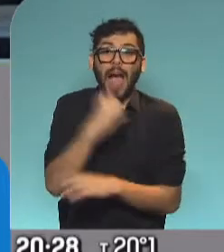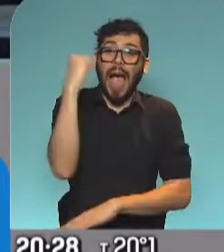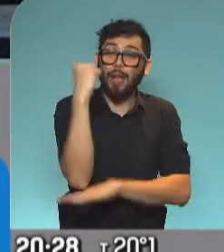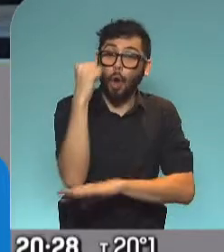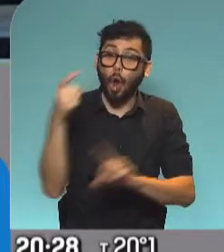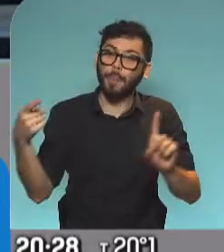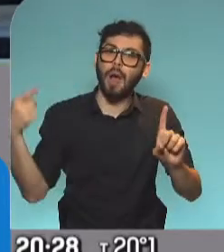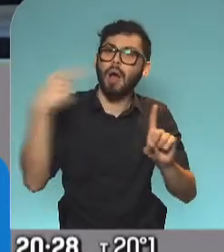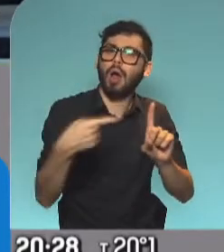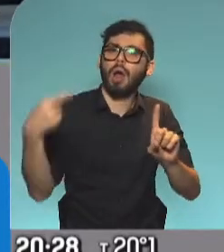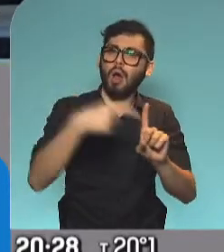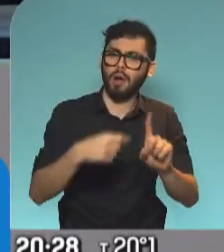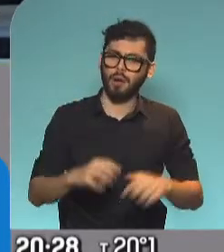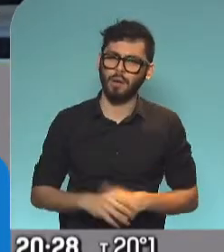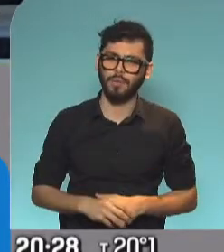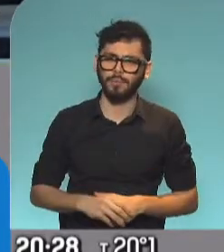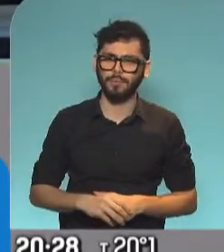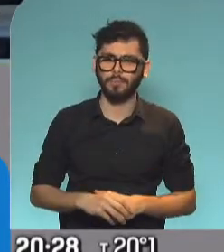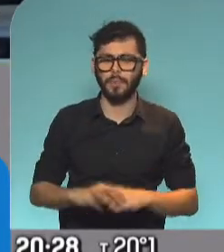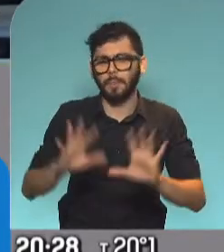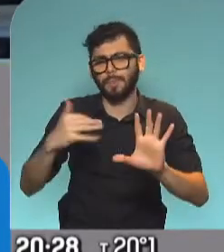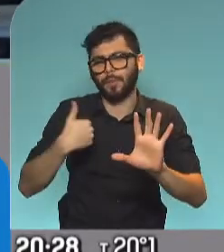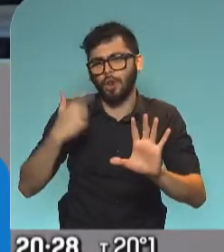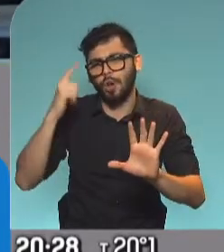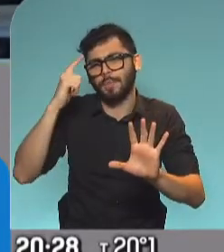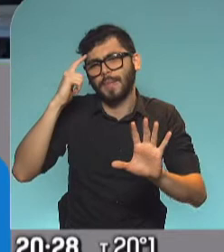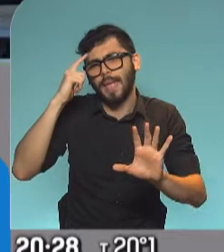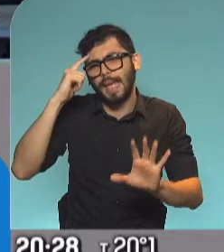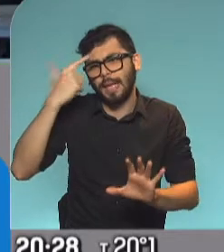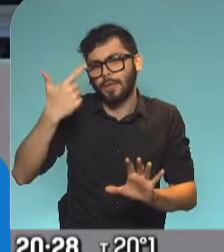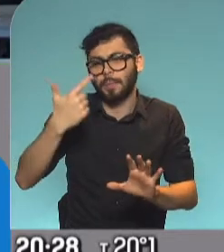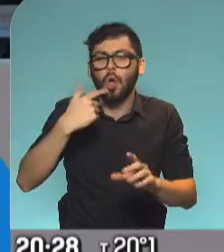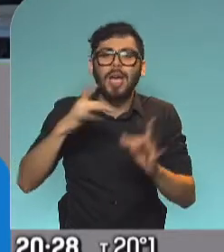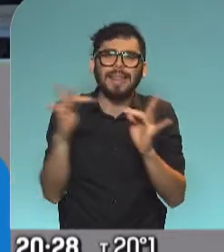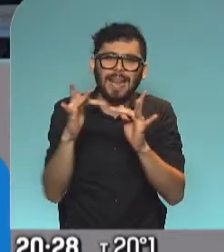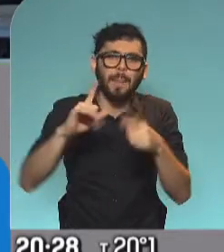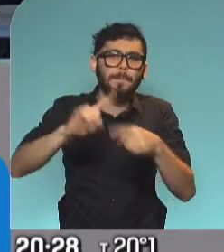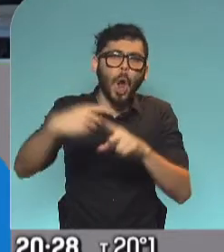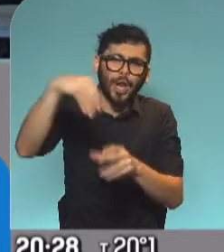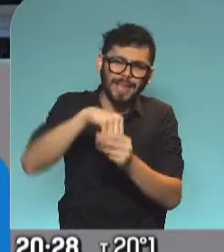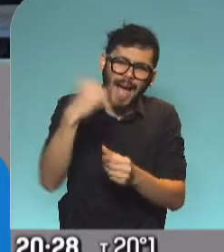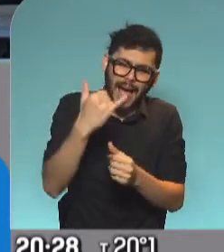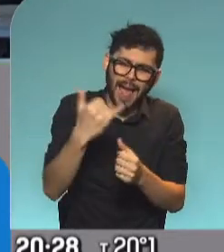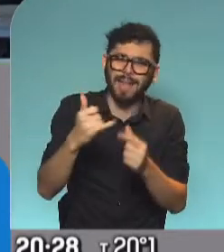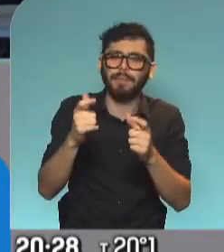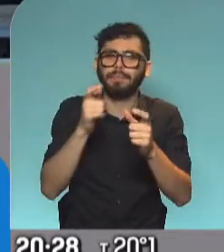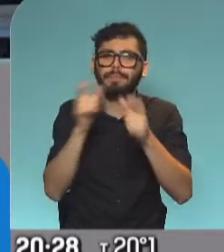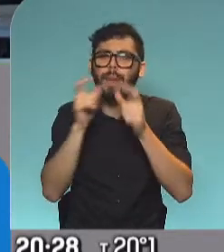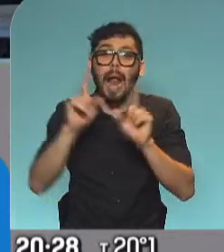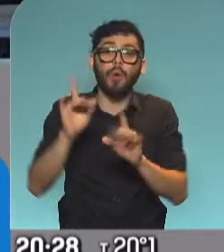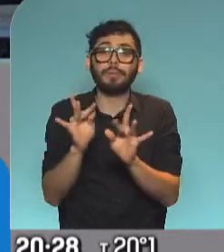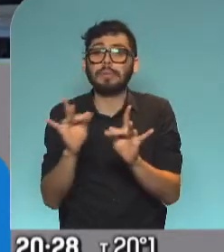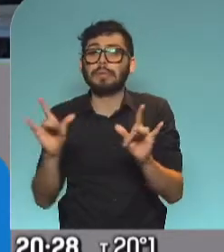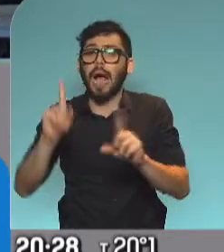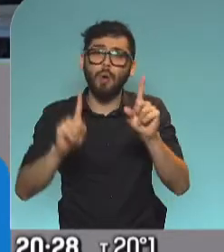ver, seríamos muy inocentes si dijéramos que en las redes sociales no hay política. Totalmente. No hay mensajes, sí. Algunos subliminales, otros